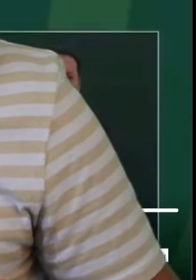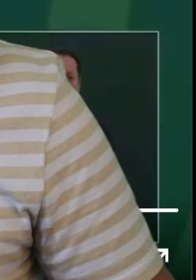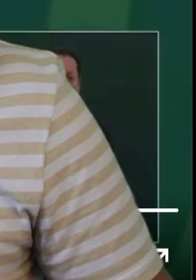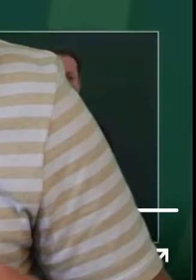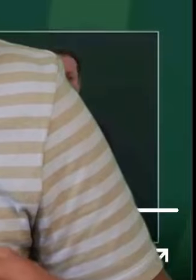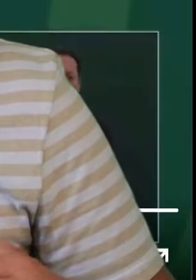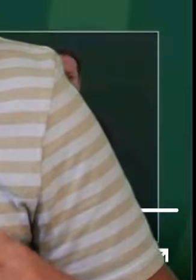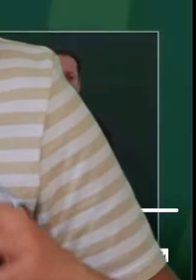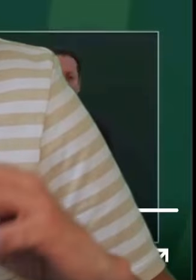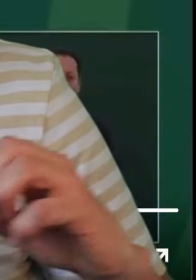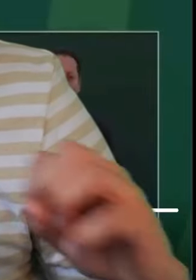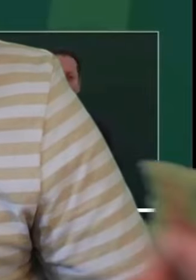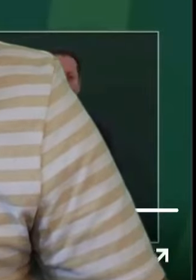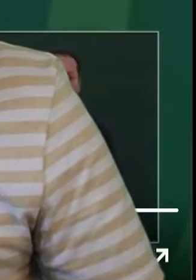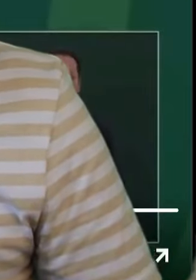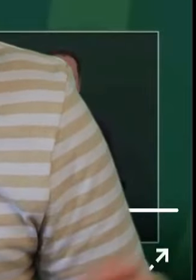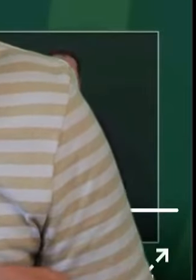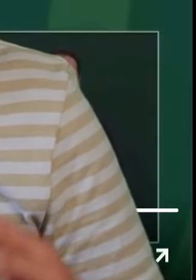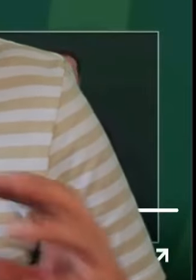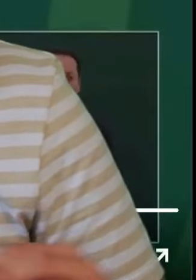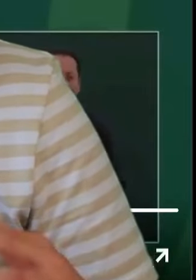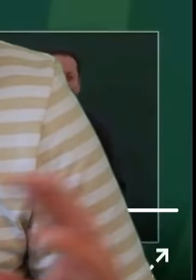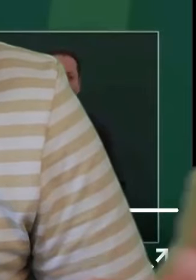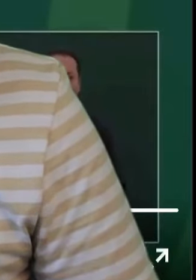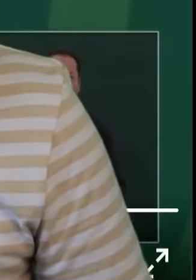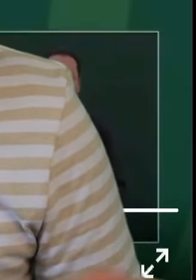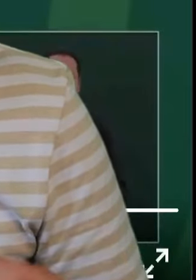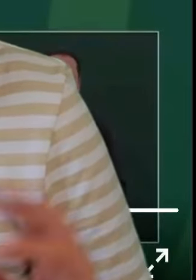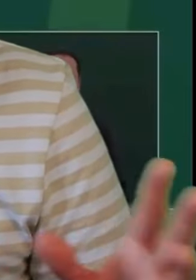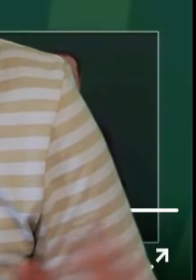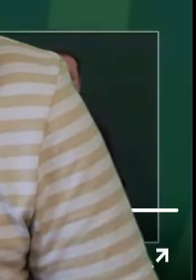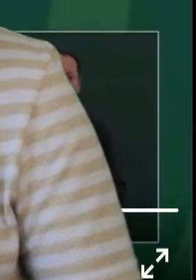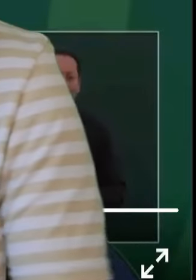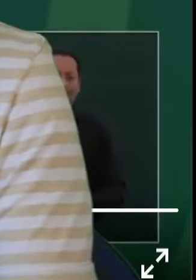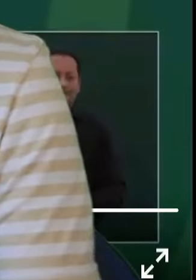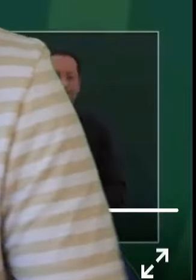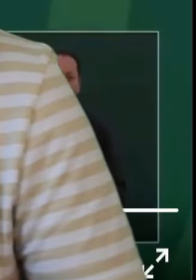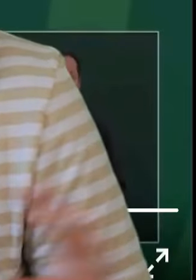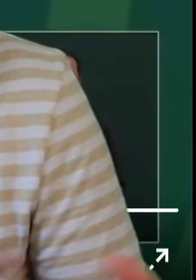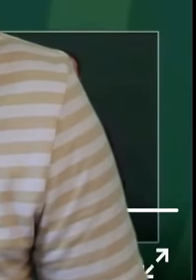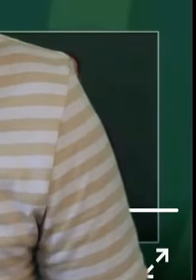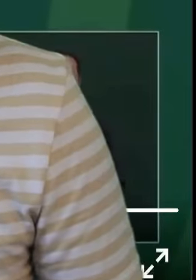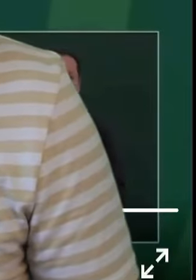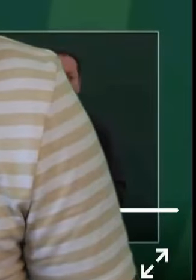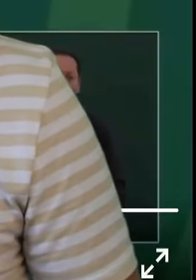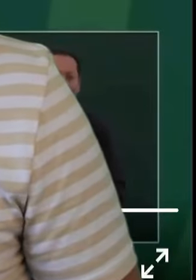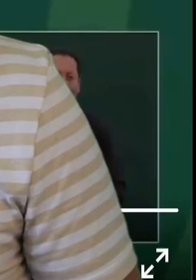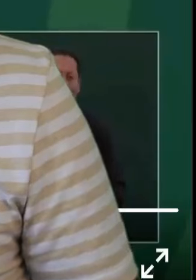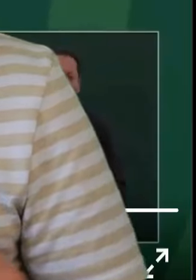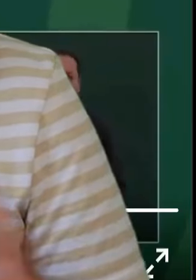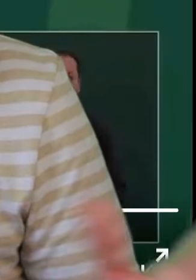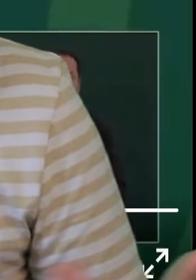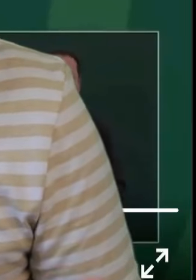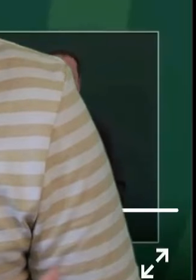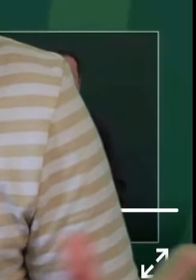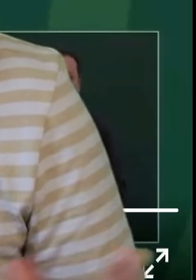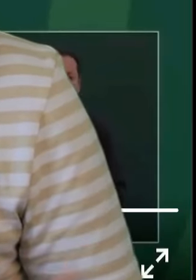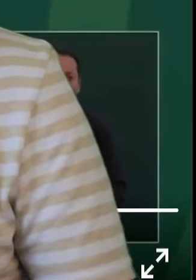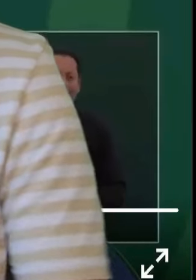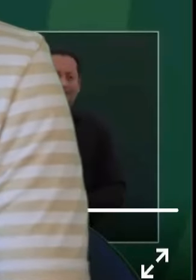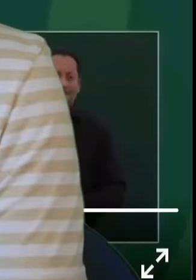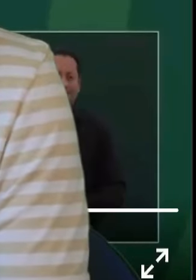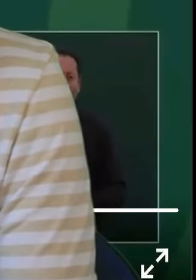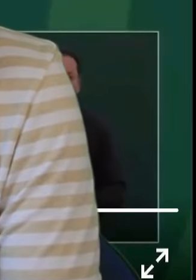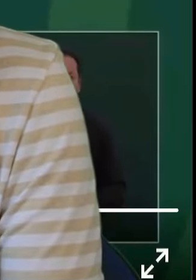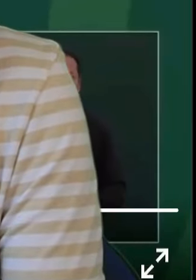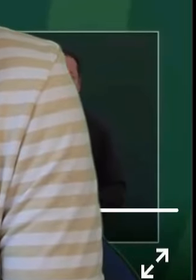que con los reportajes estos o supuestas investigaciones los ataques los hashtags todo